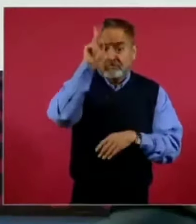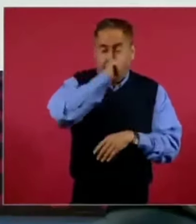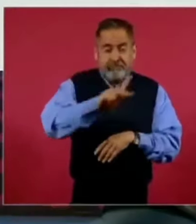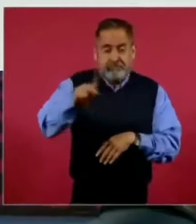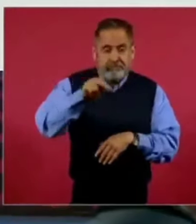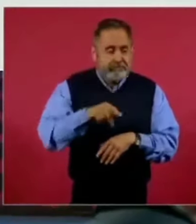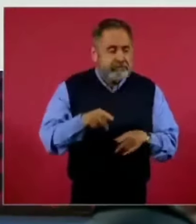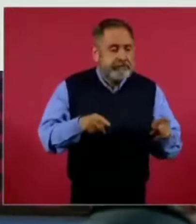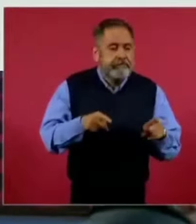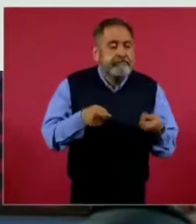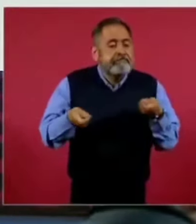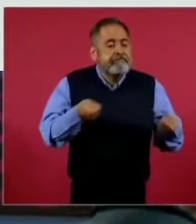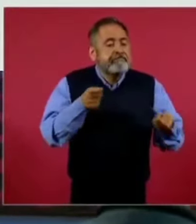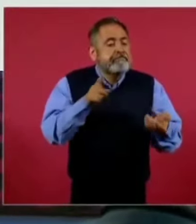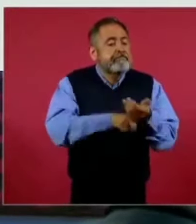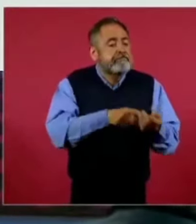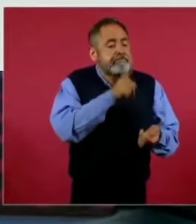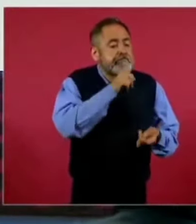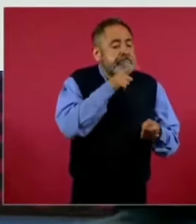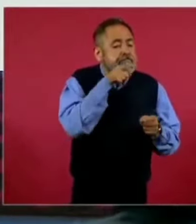pero como lo tenían